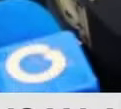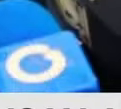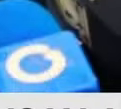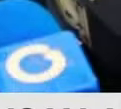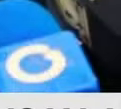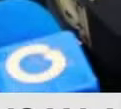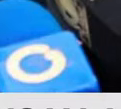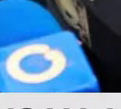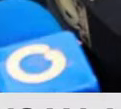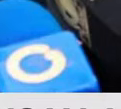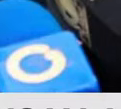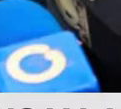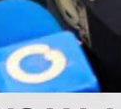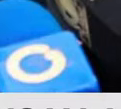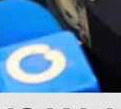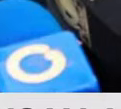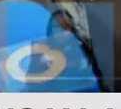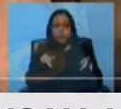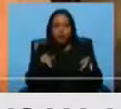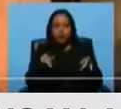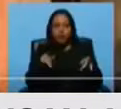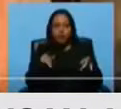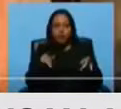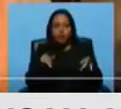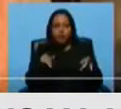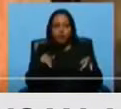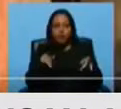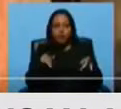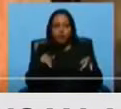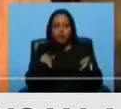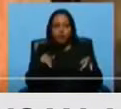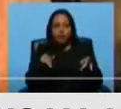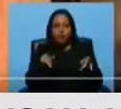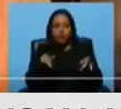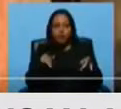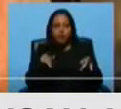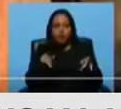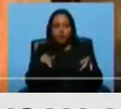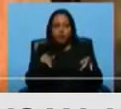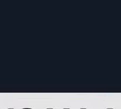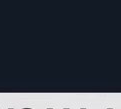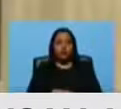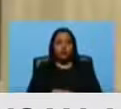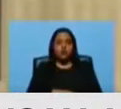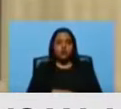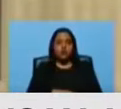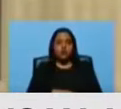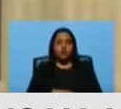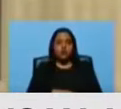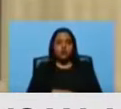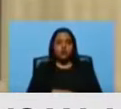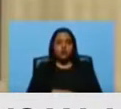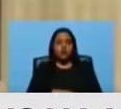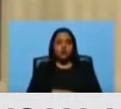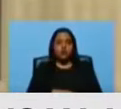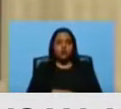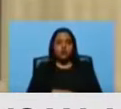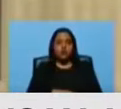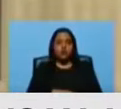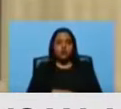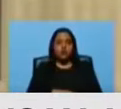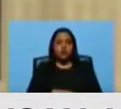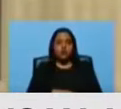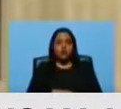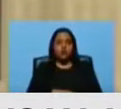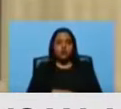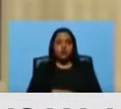bueno que está convirtiendo verdad eh en un país cárcel eso ya se los habíamos mostrado Así es que avancemos por acá también